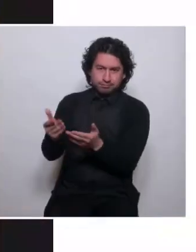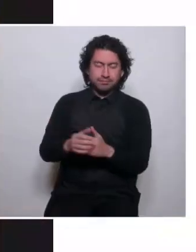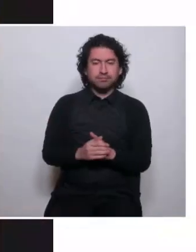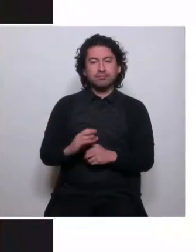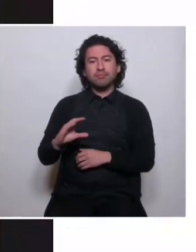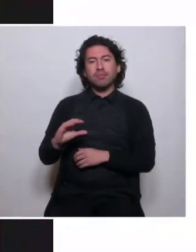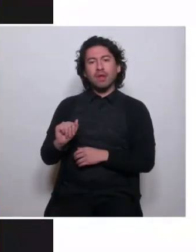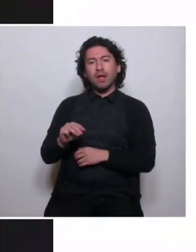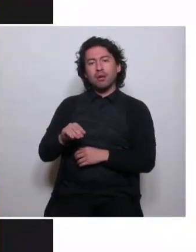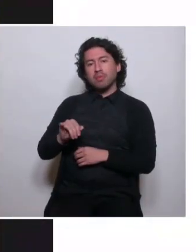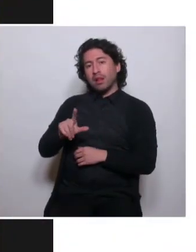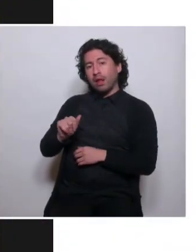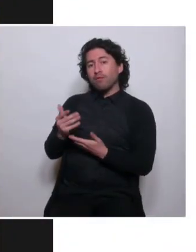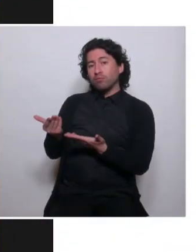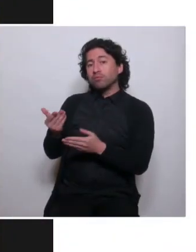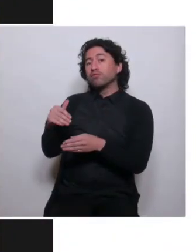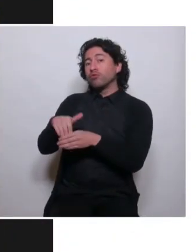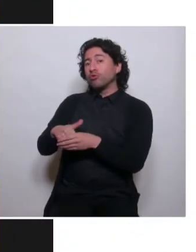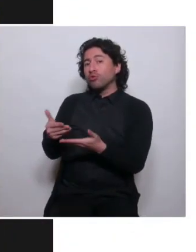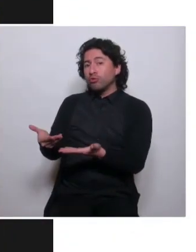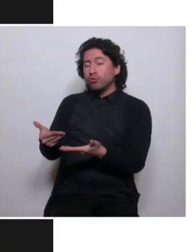Camila Zárate, ¿cómo vota?